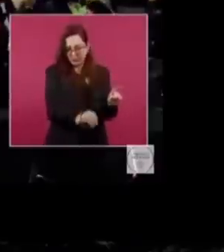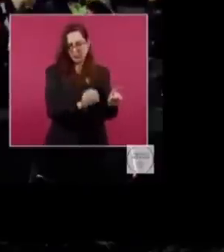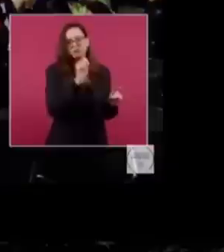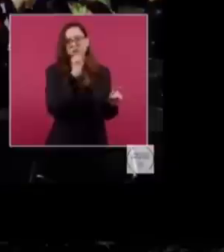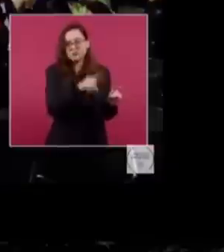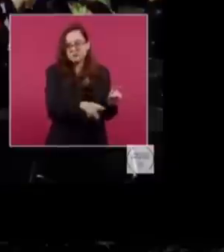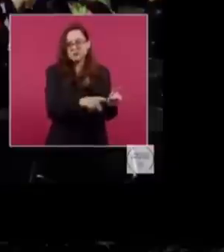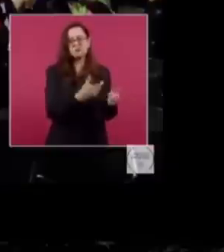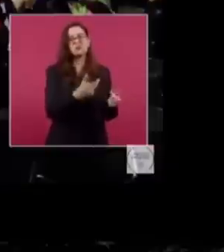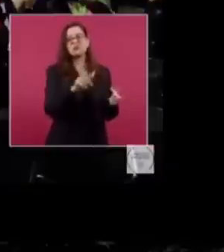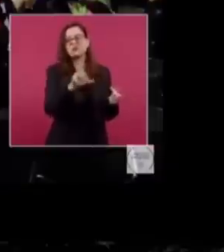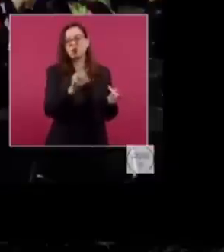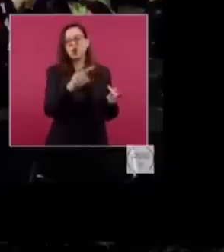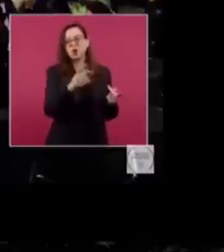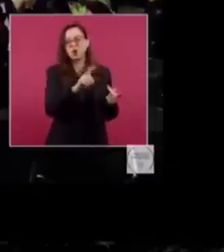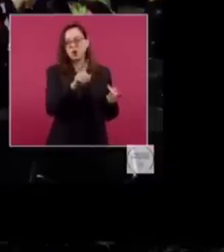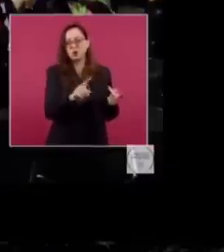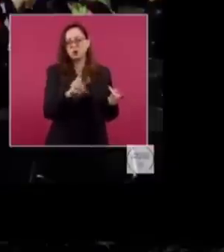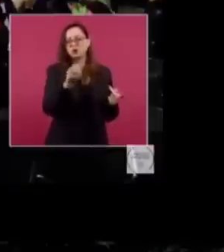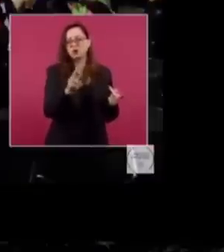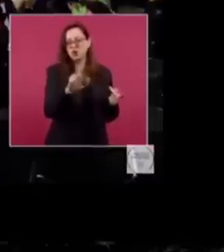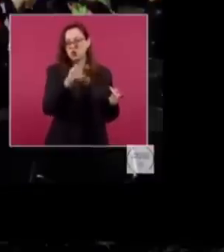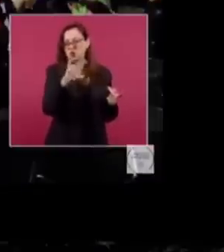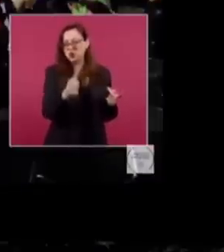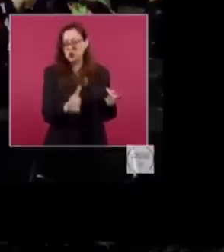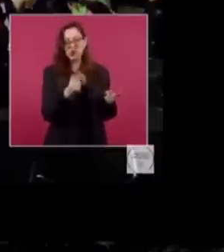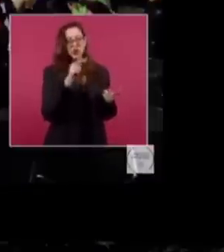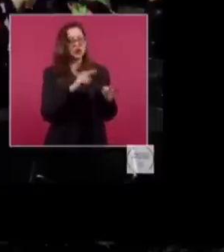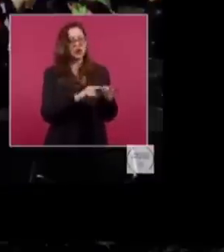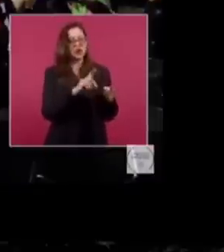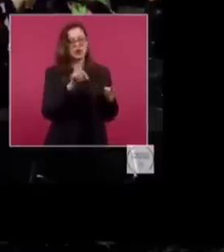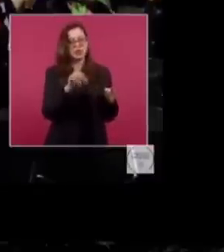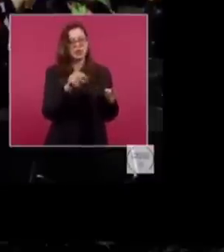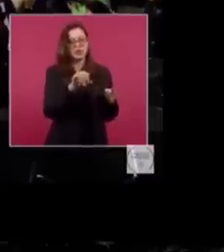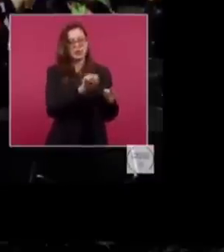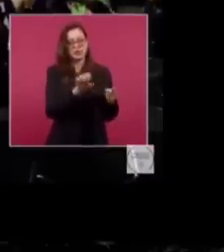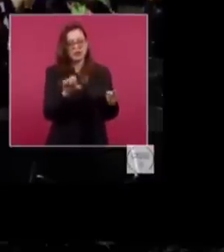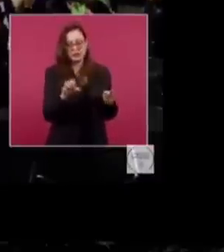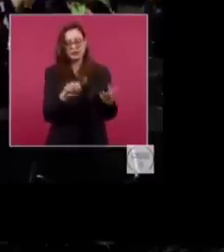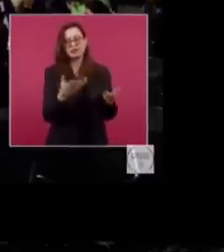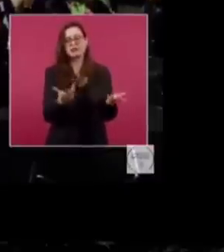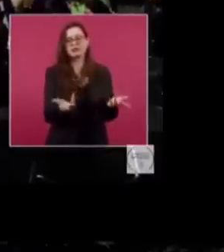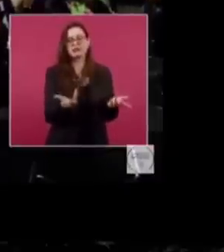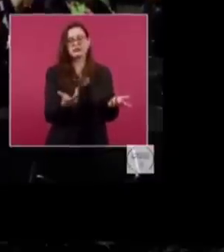¿Otra vez? López Dóriga y Denise Merkel.